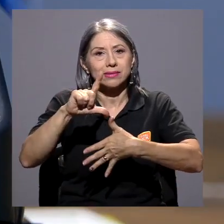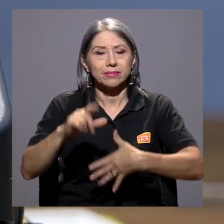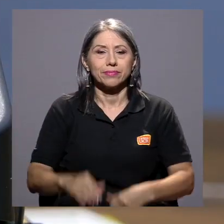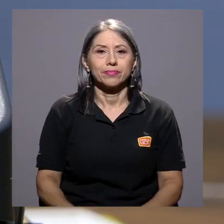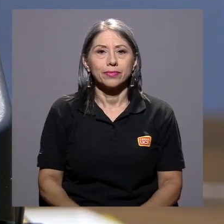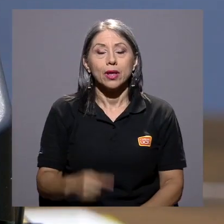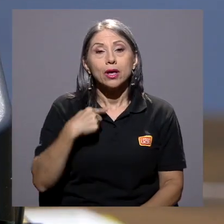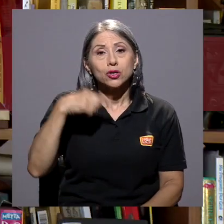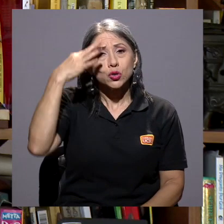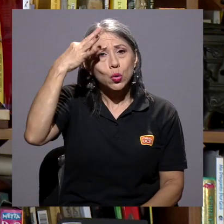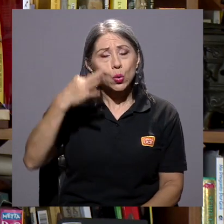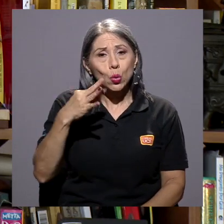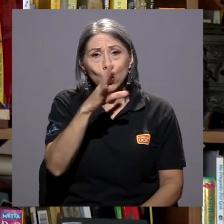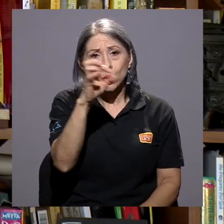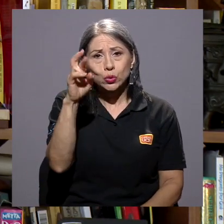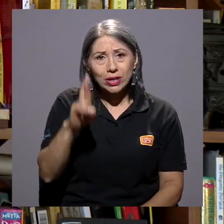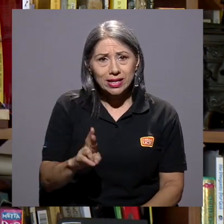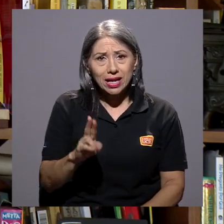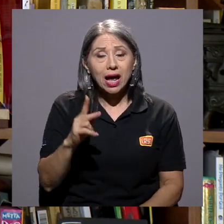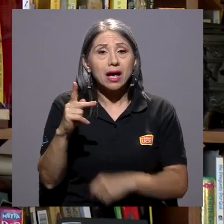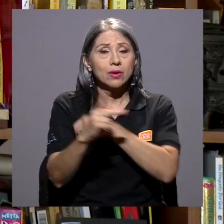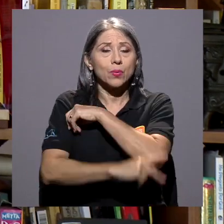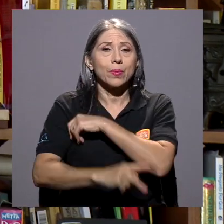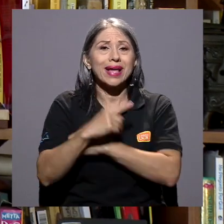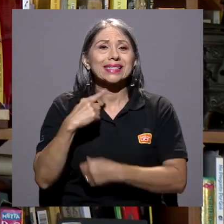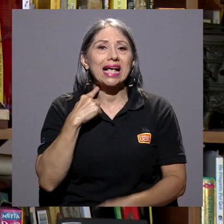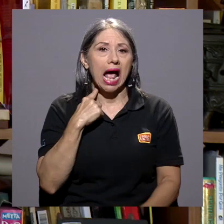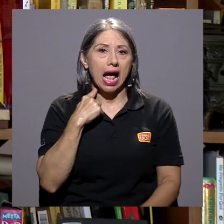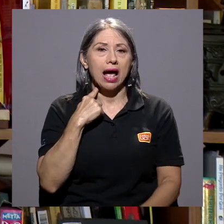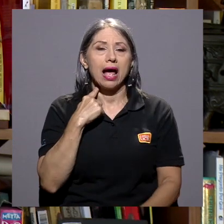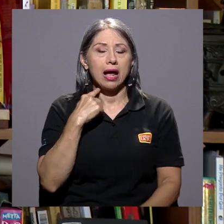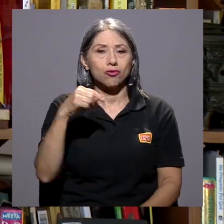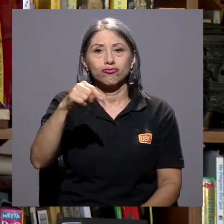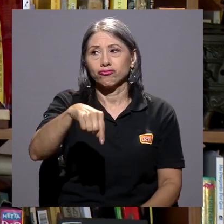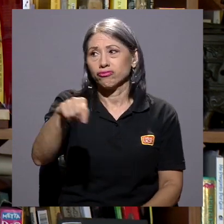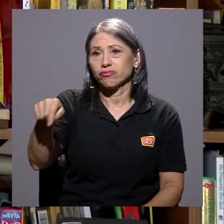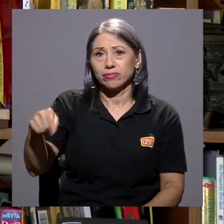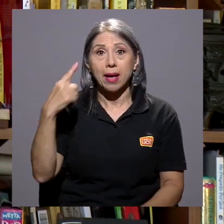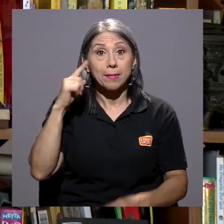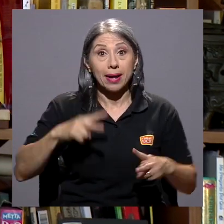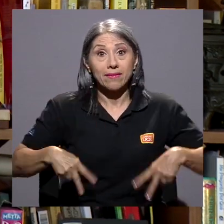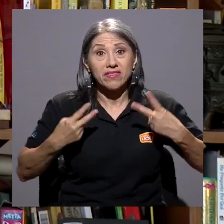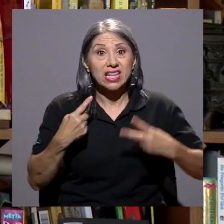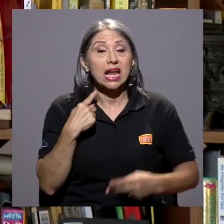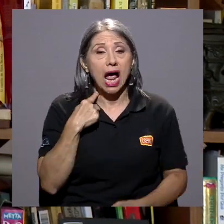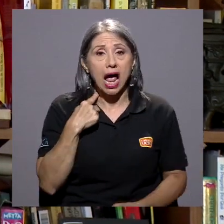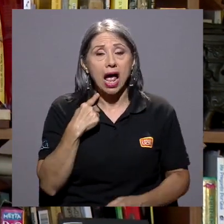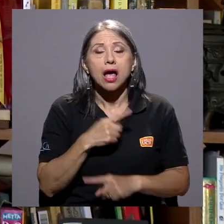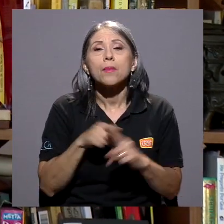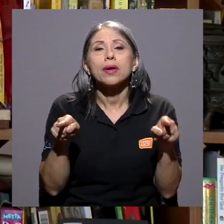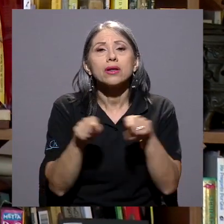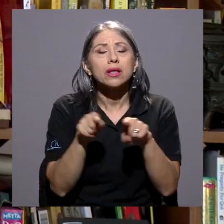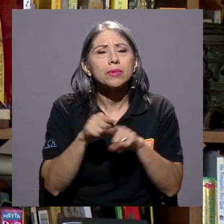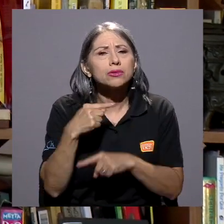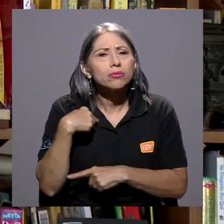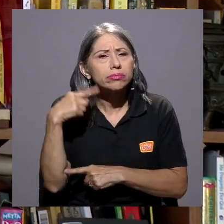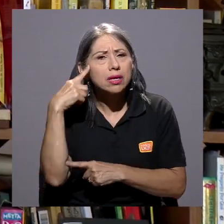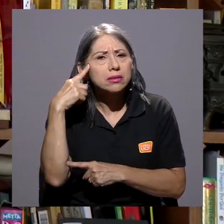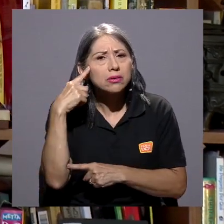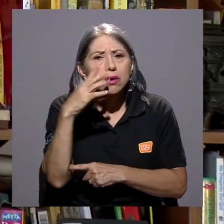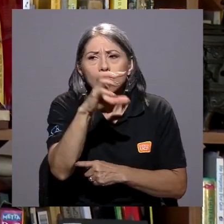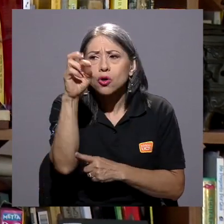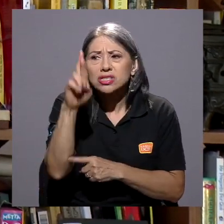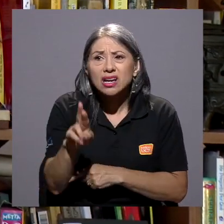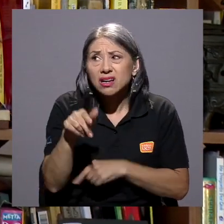latinoamericanos. Yo considero que Costa Rica es un país caro, en general para vivir, pero también considero que